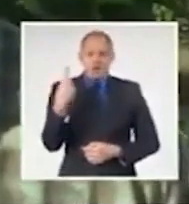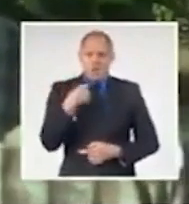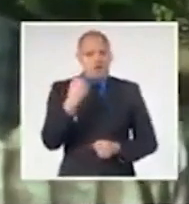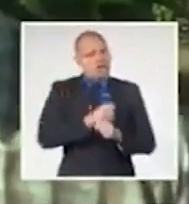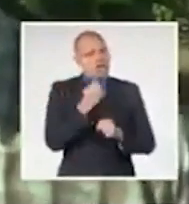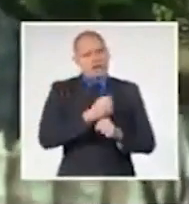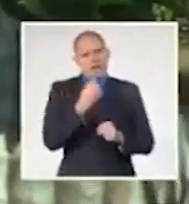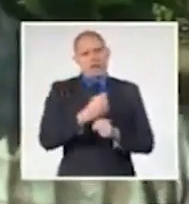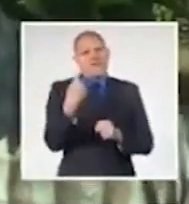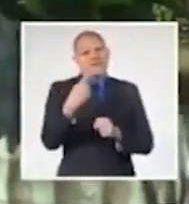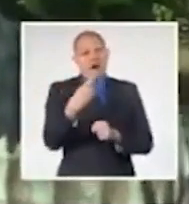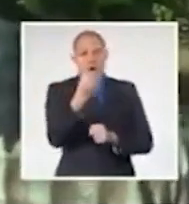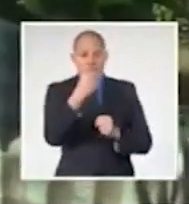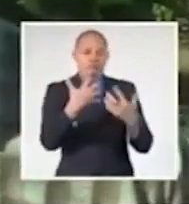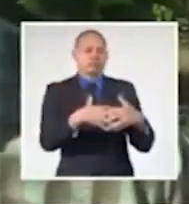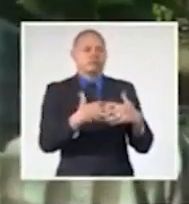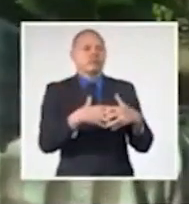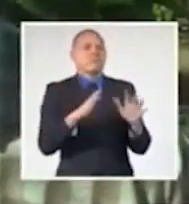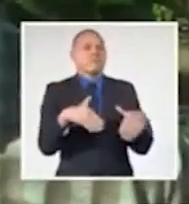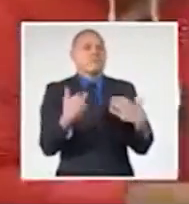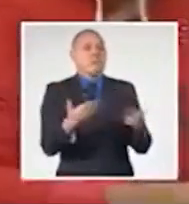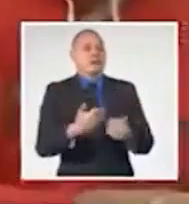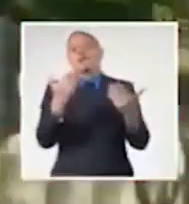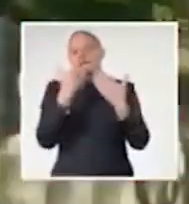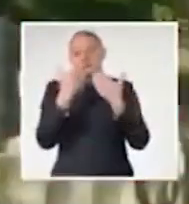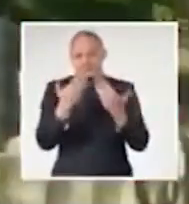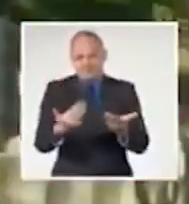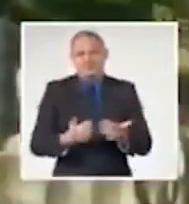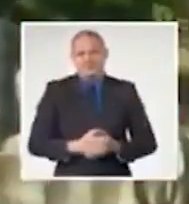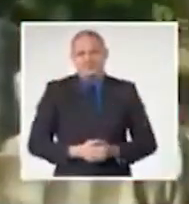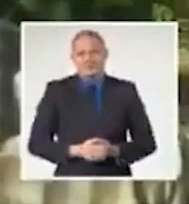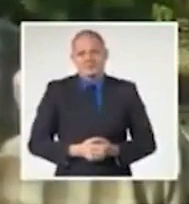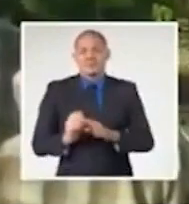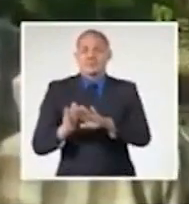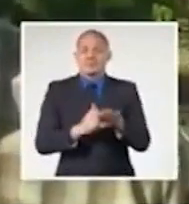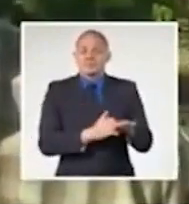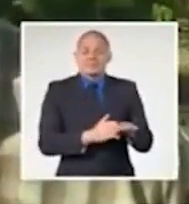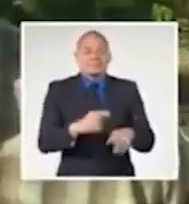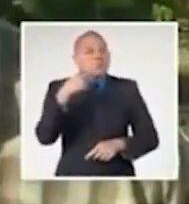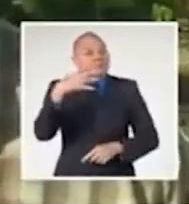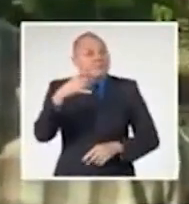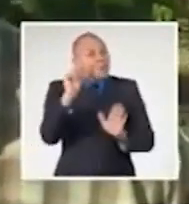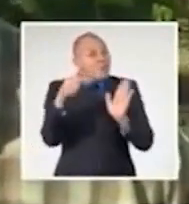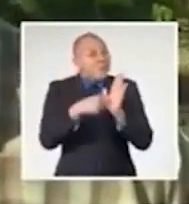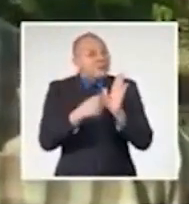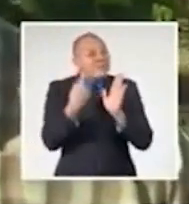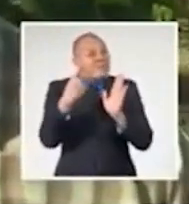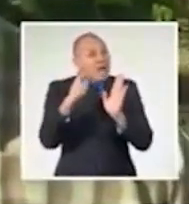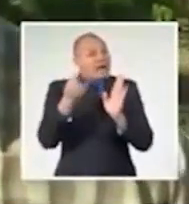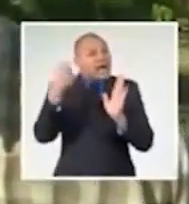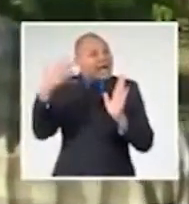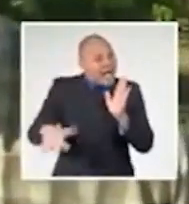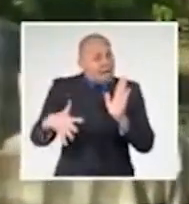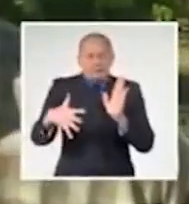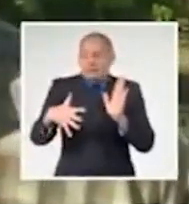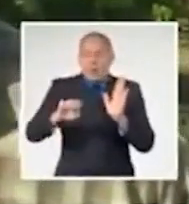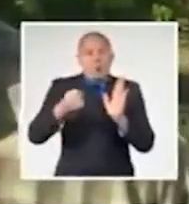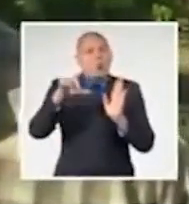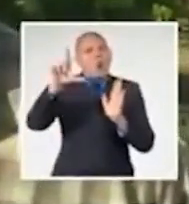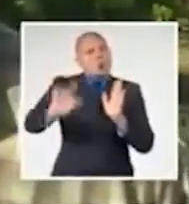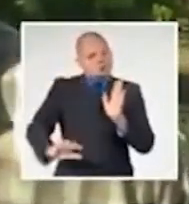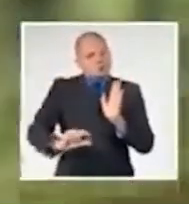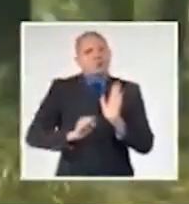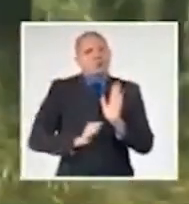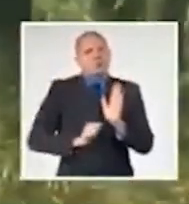país y que no fuera más serio que la alimentación de tratar de bajar los precios en todos los productos sabemos que también somos ciudadanos